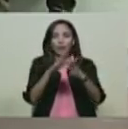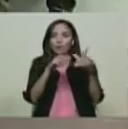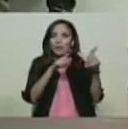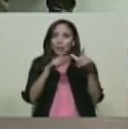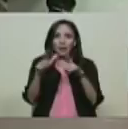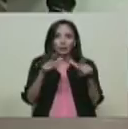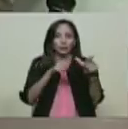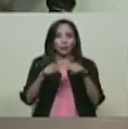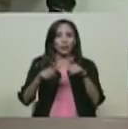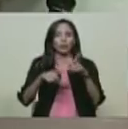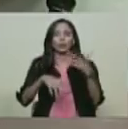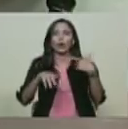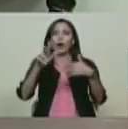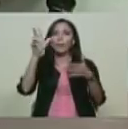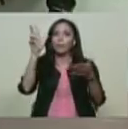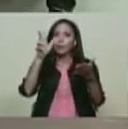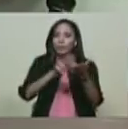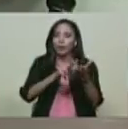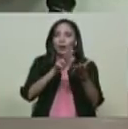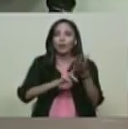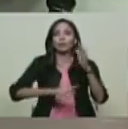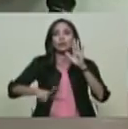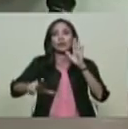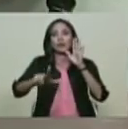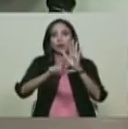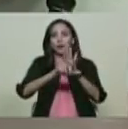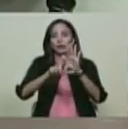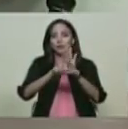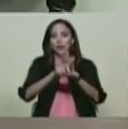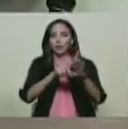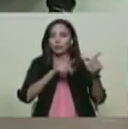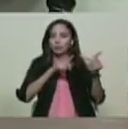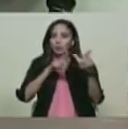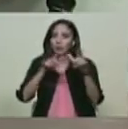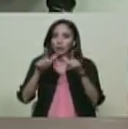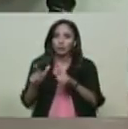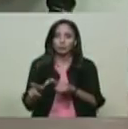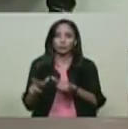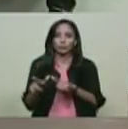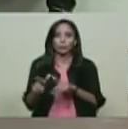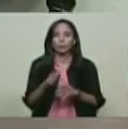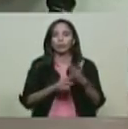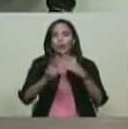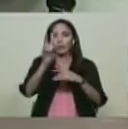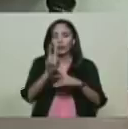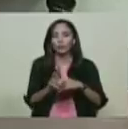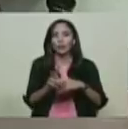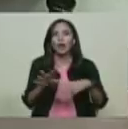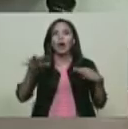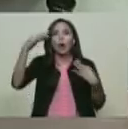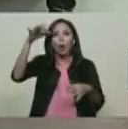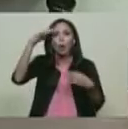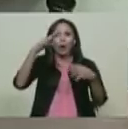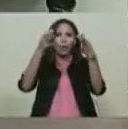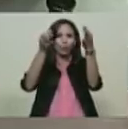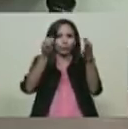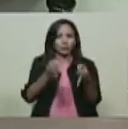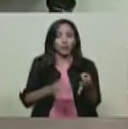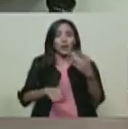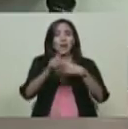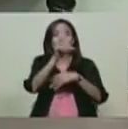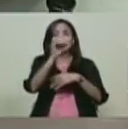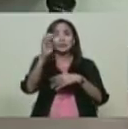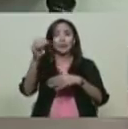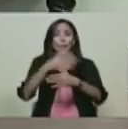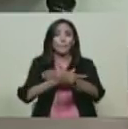certificado y que he legalizado a través del mecanismo legal de Venezuela, la Gaceta Oficial. 100 millones de